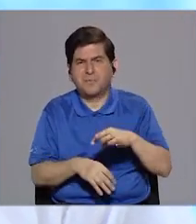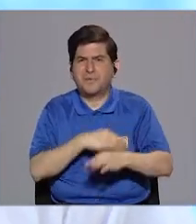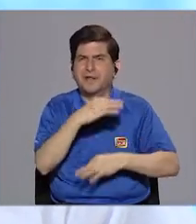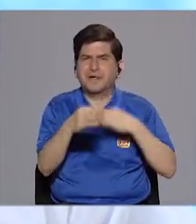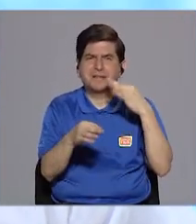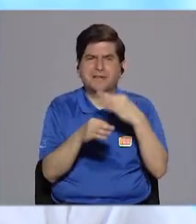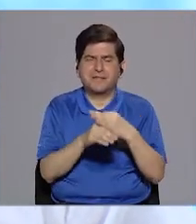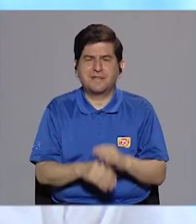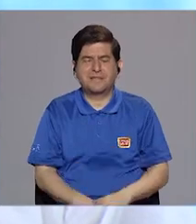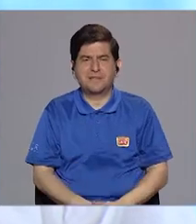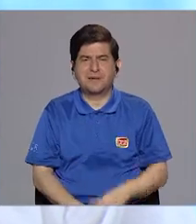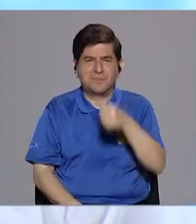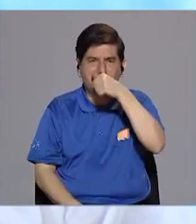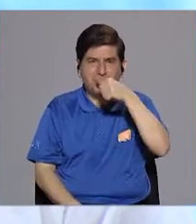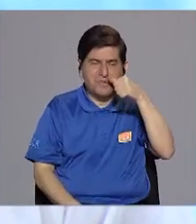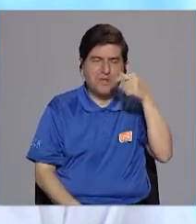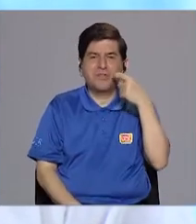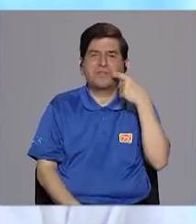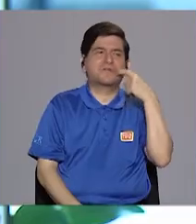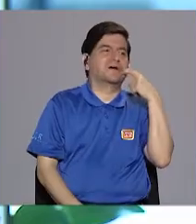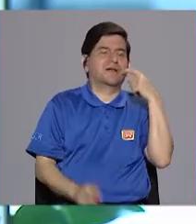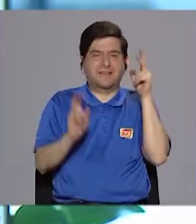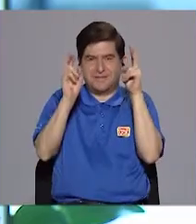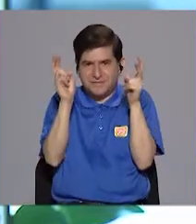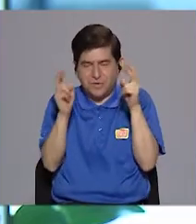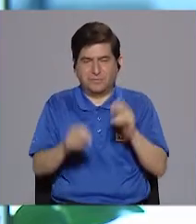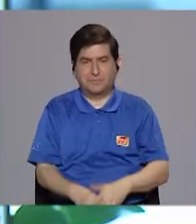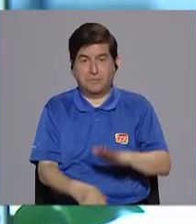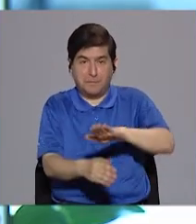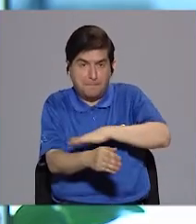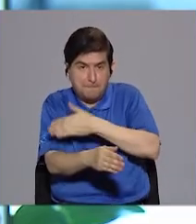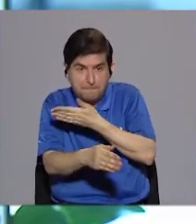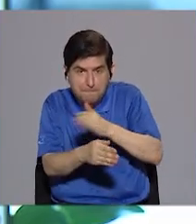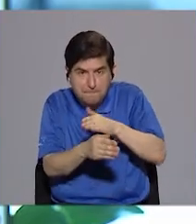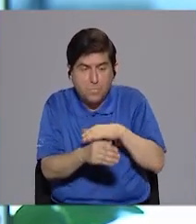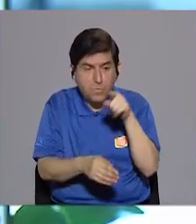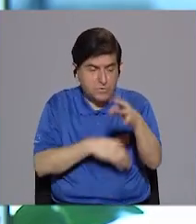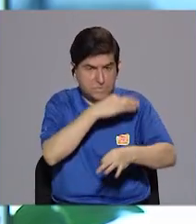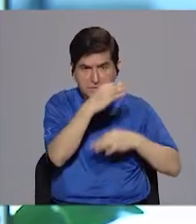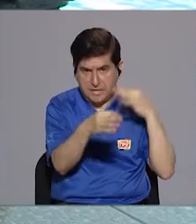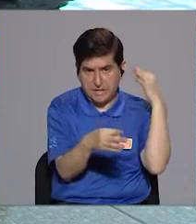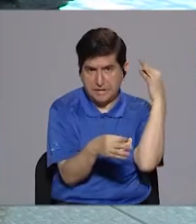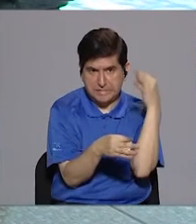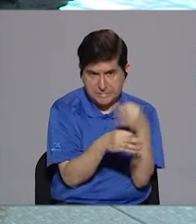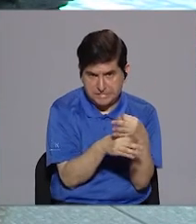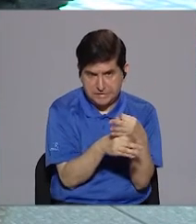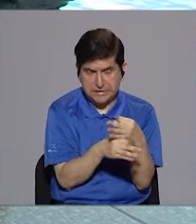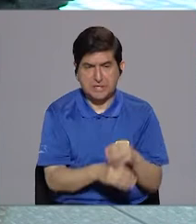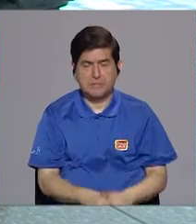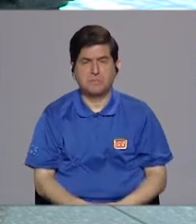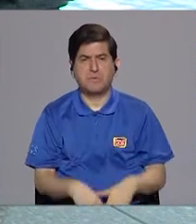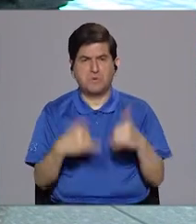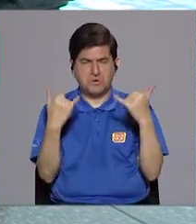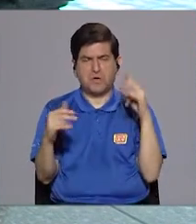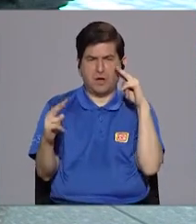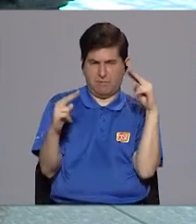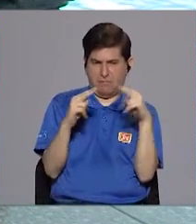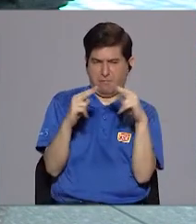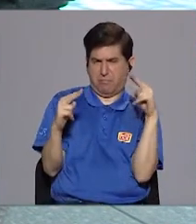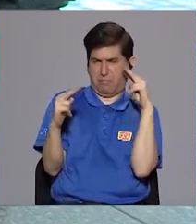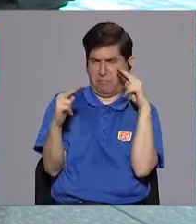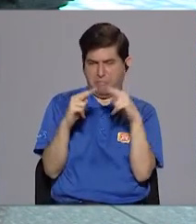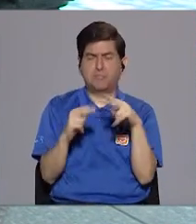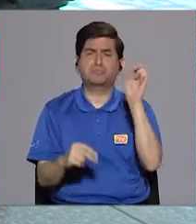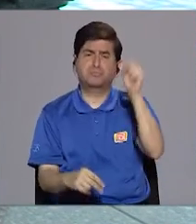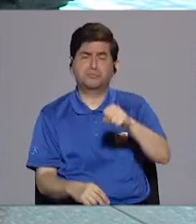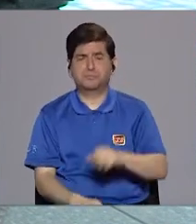componente drogadicto, ¿no? O sea, la música, toda esta música muy conocida, en